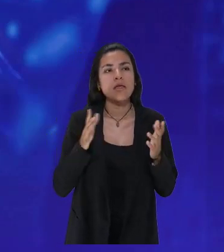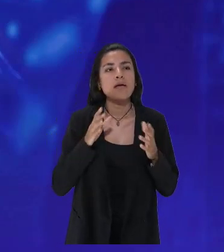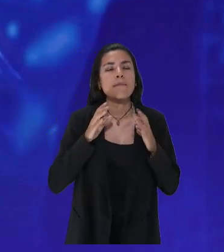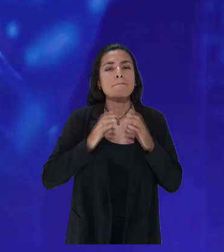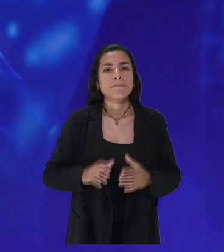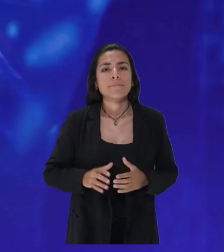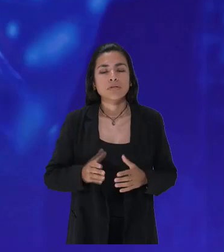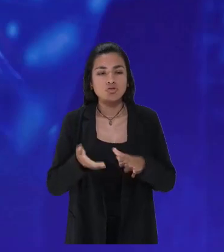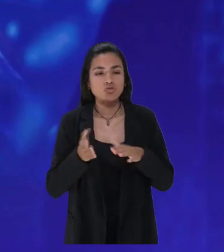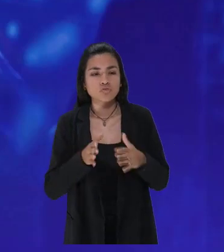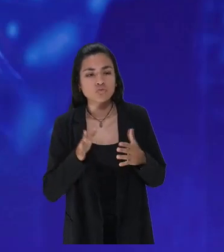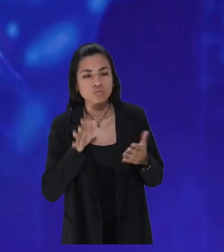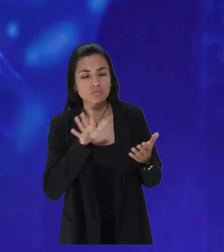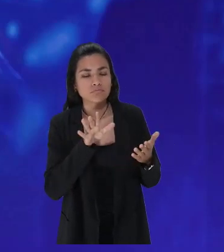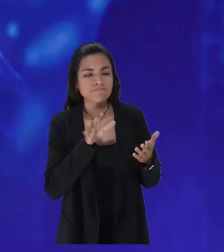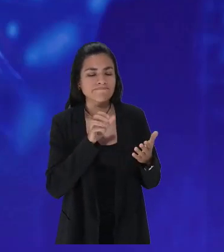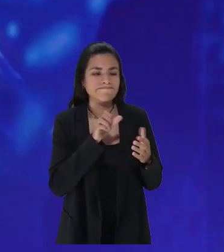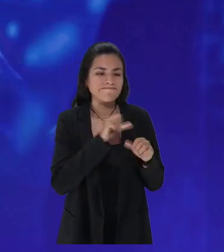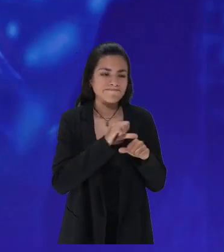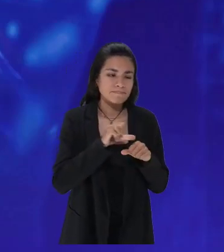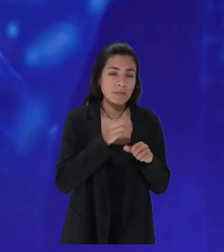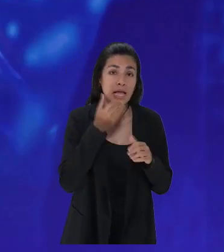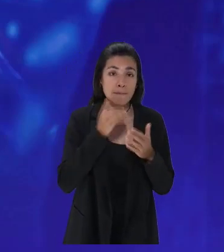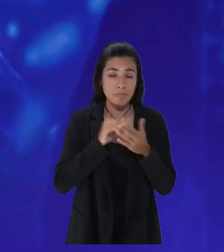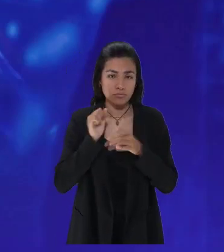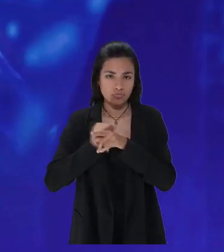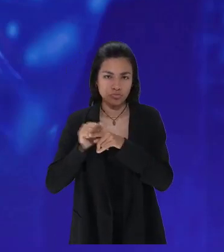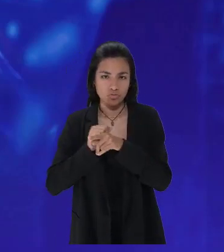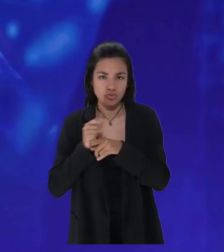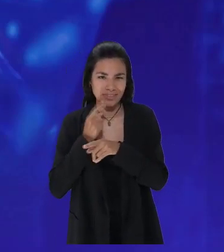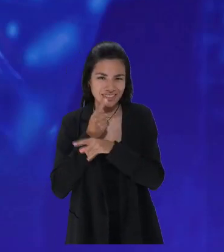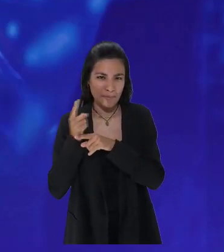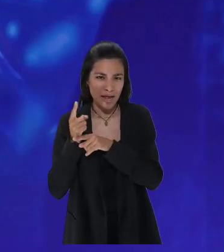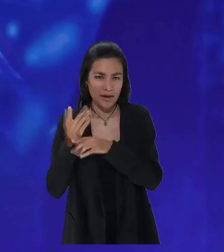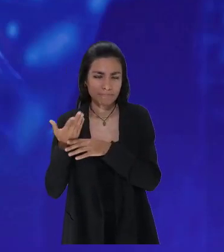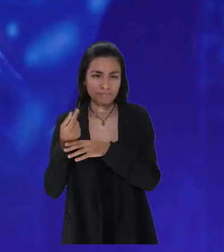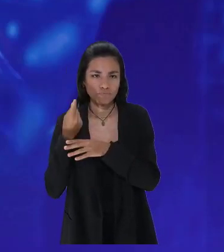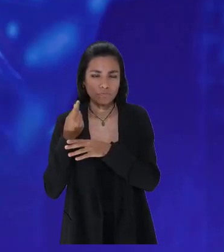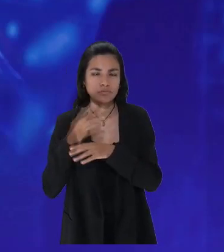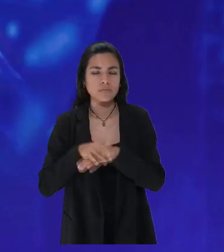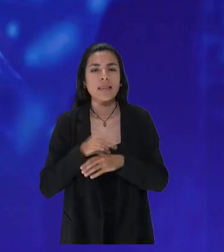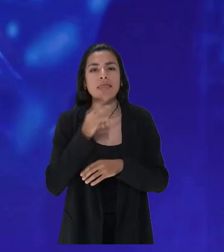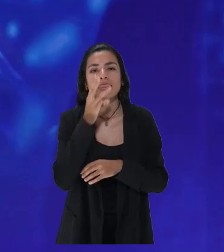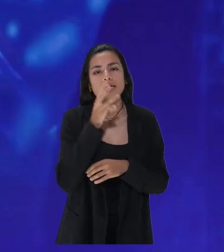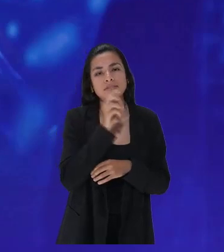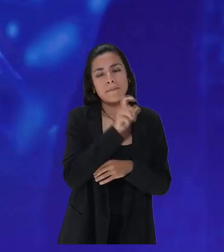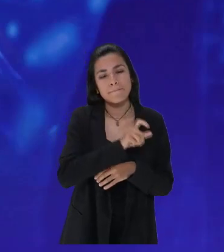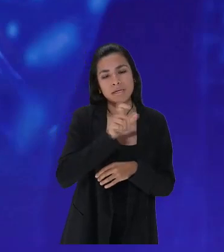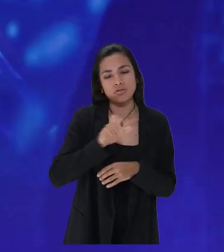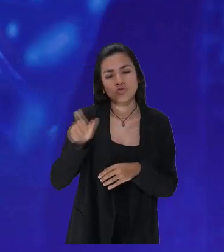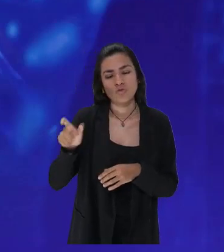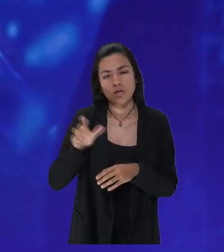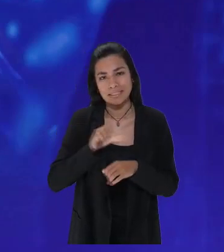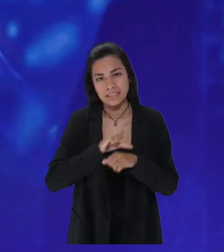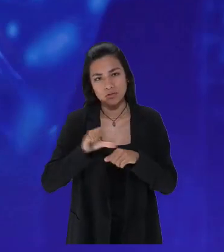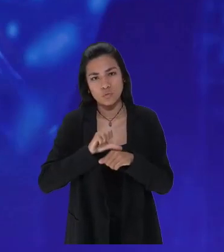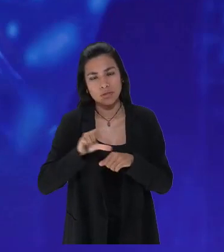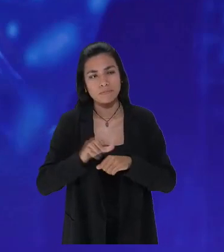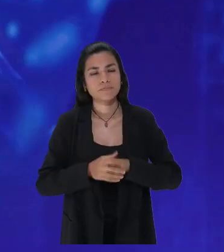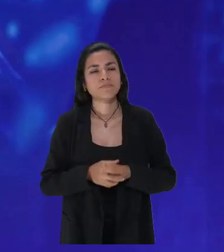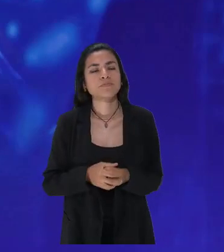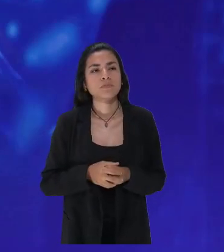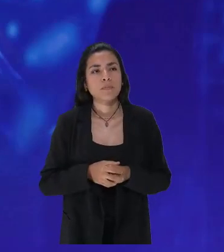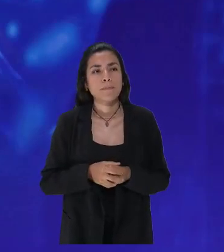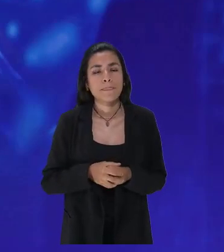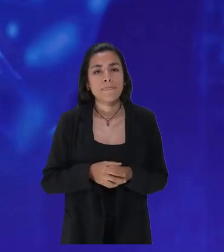por ejemplo, en el entrenamiento que estuvimos en esta semana, solo podían estar 3 personas por cirugía. Entonces, tengo una limitante de espacio,